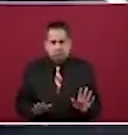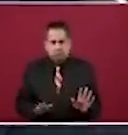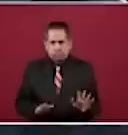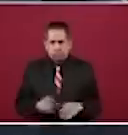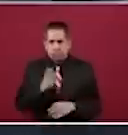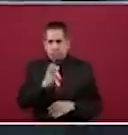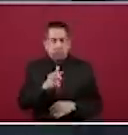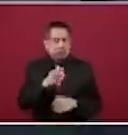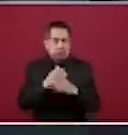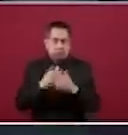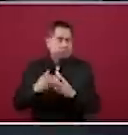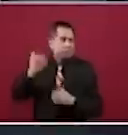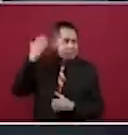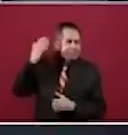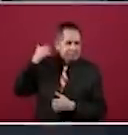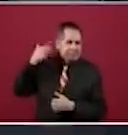Esas fueron cosas que